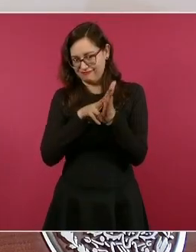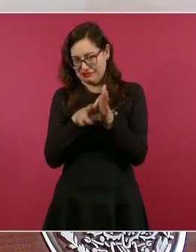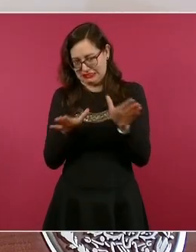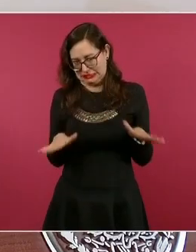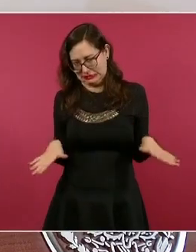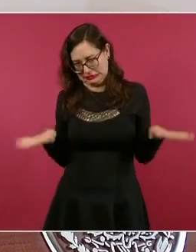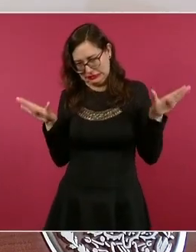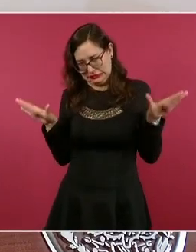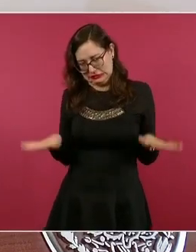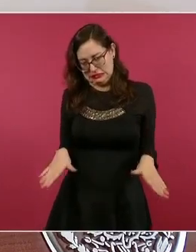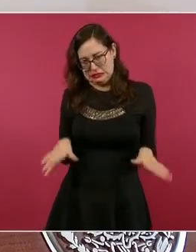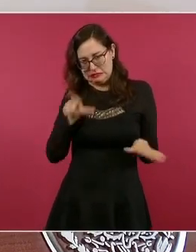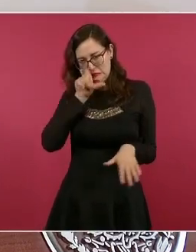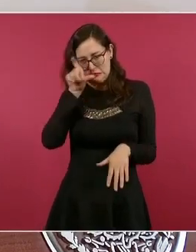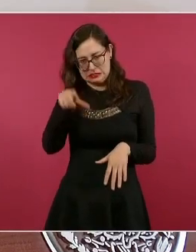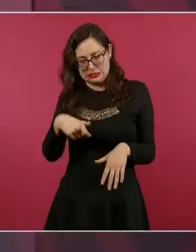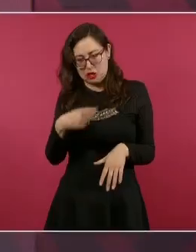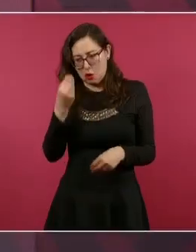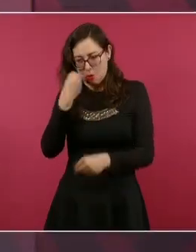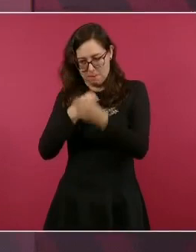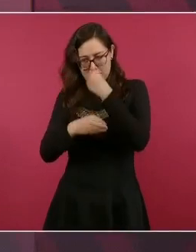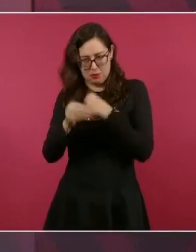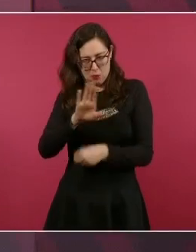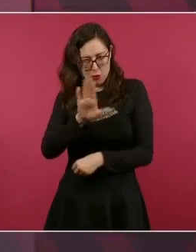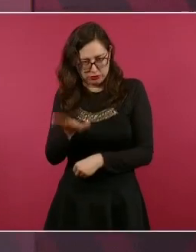una muy buena investigación.